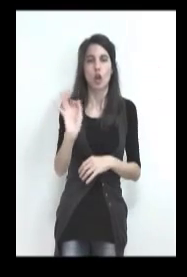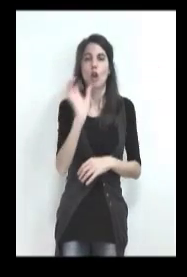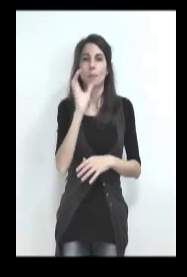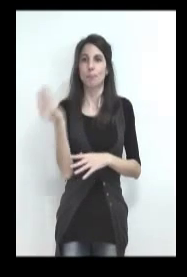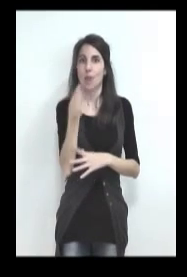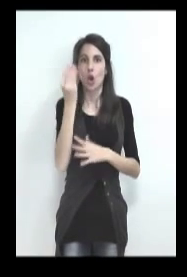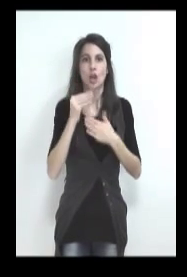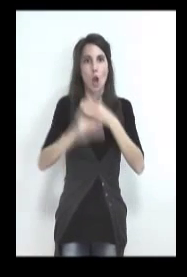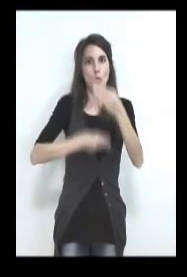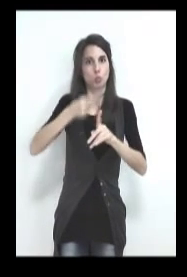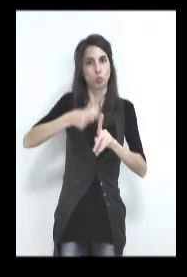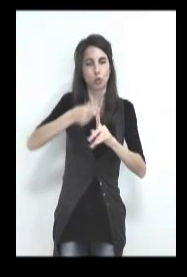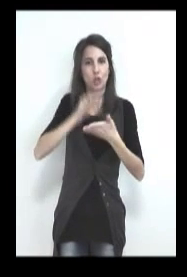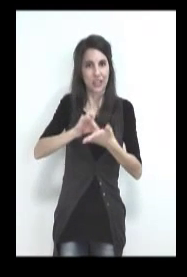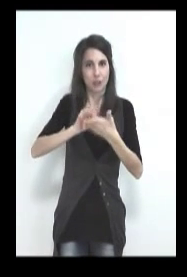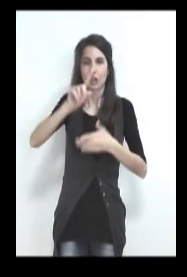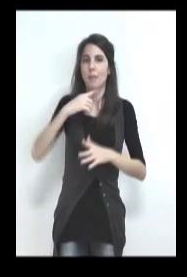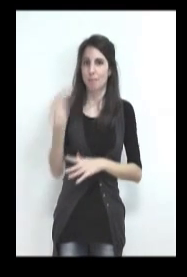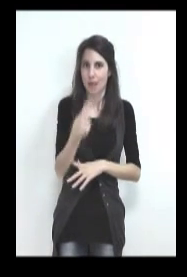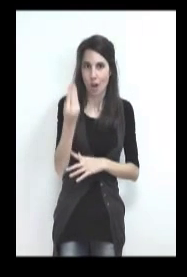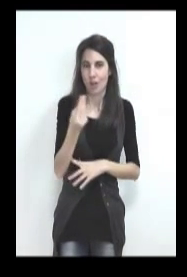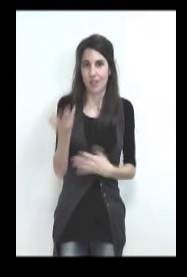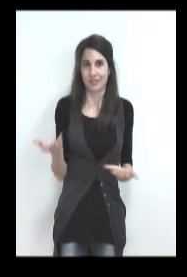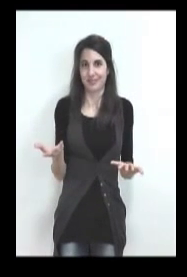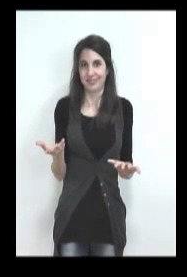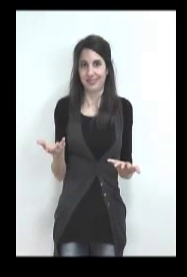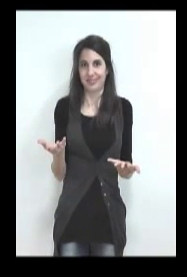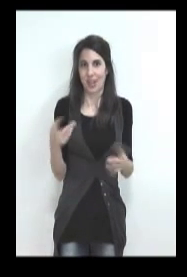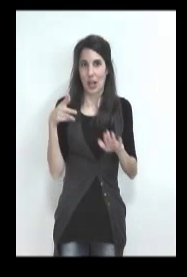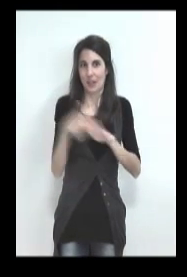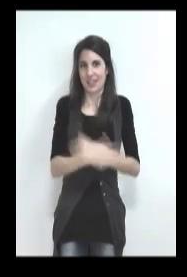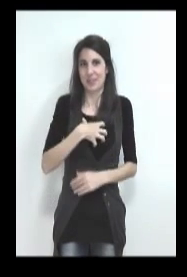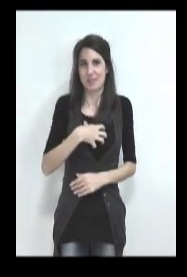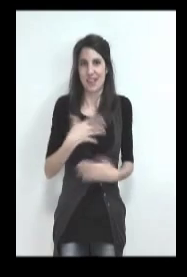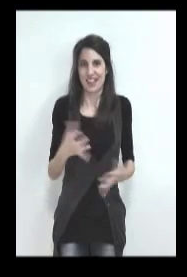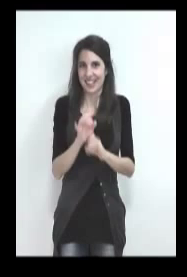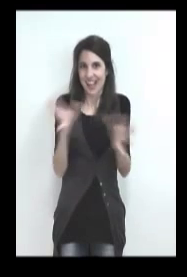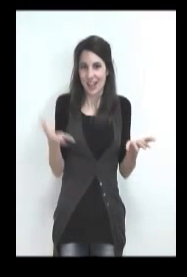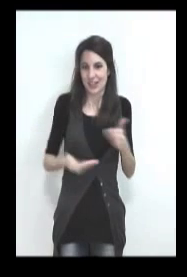los servicios pues también, y es inevitable, eso es inevitable y tiene un camino claro.